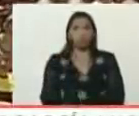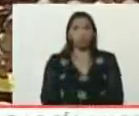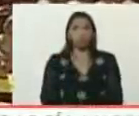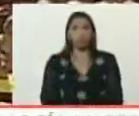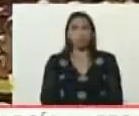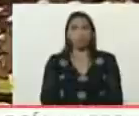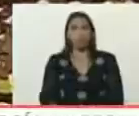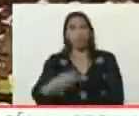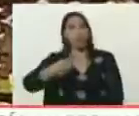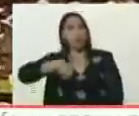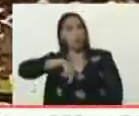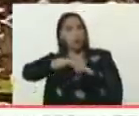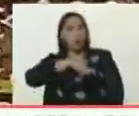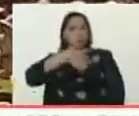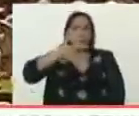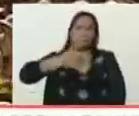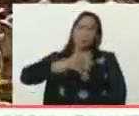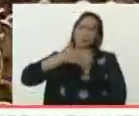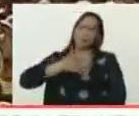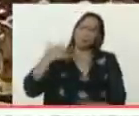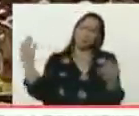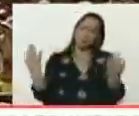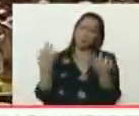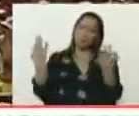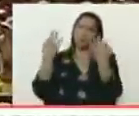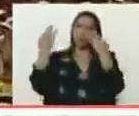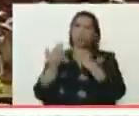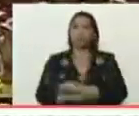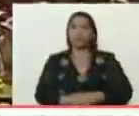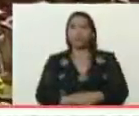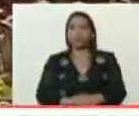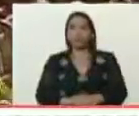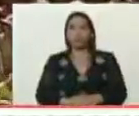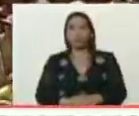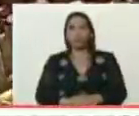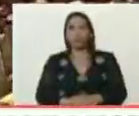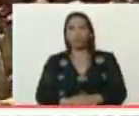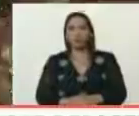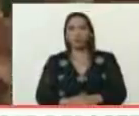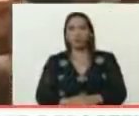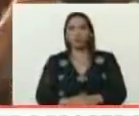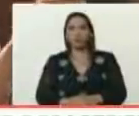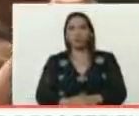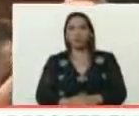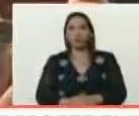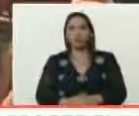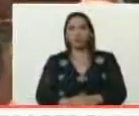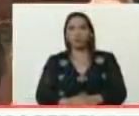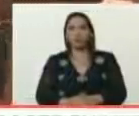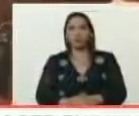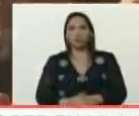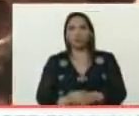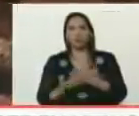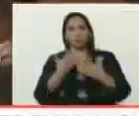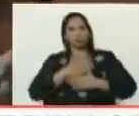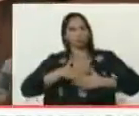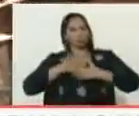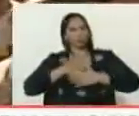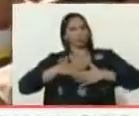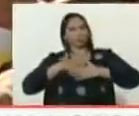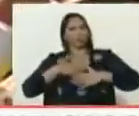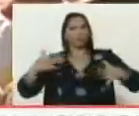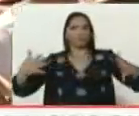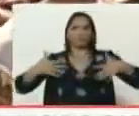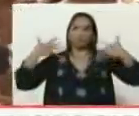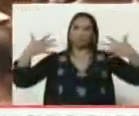Y nosotros nos sentimos, en verdad, si no contentos, muy satisfechos. Y si no satisfechos,